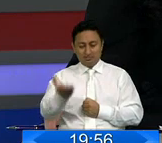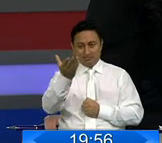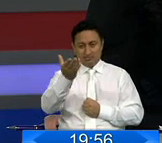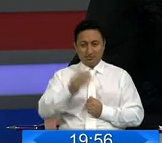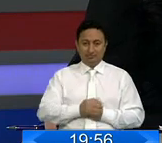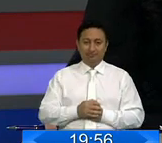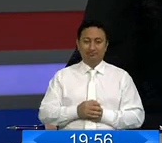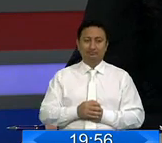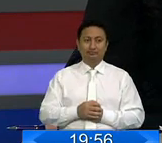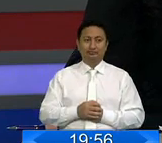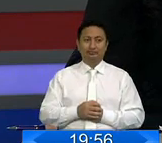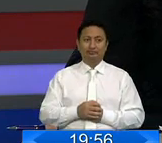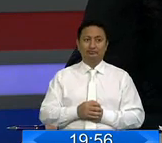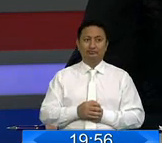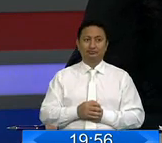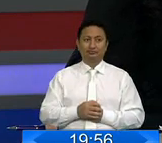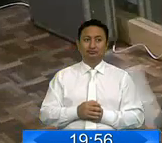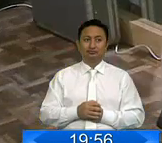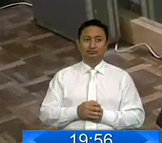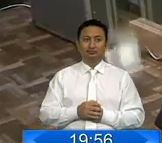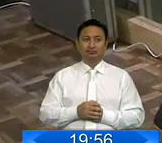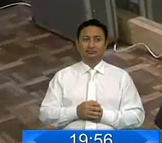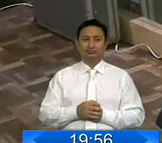mostramos en el siguiente reportaje.